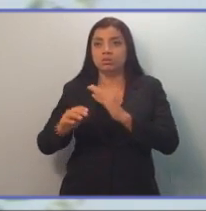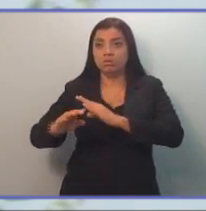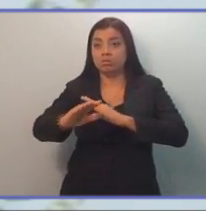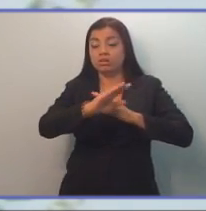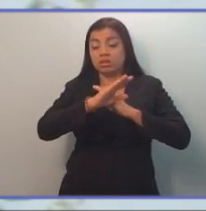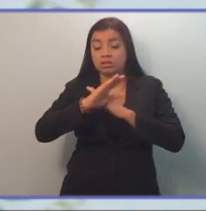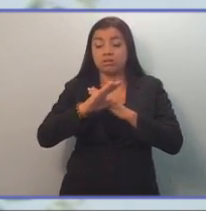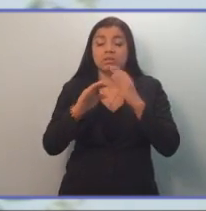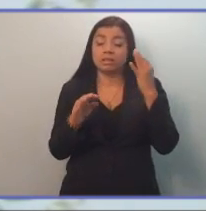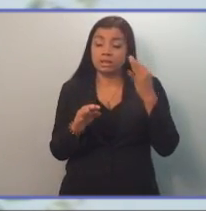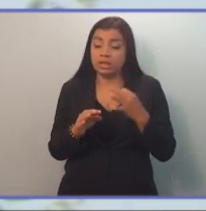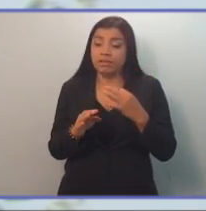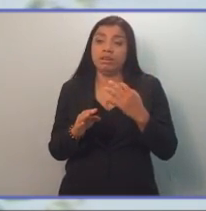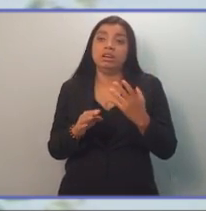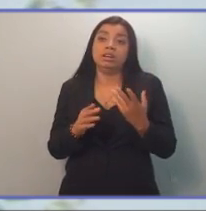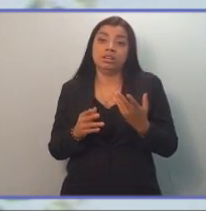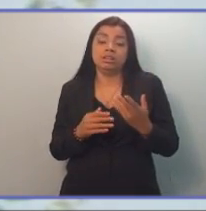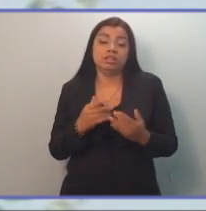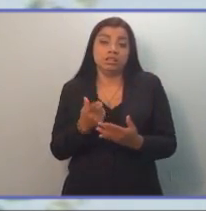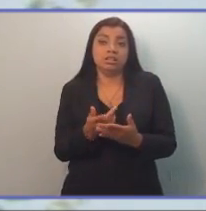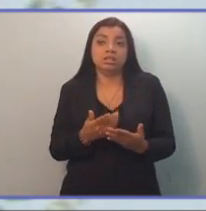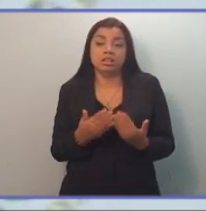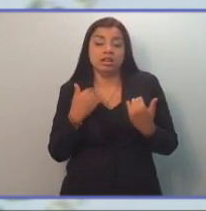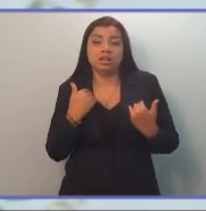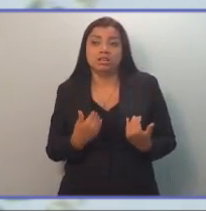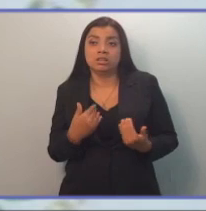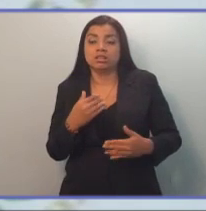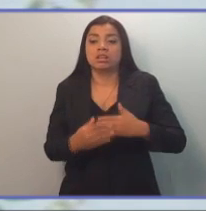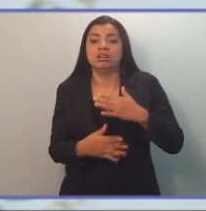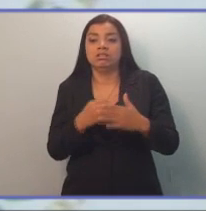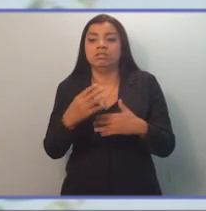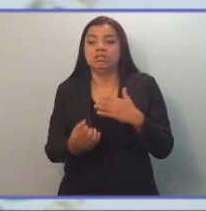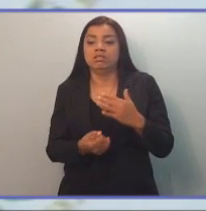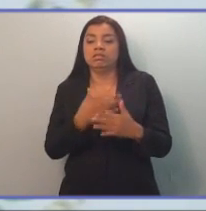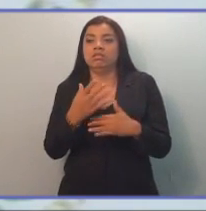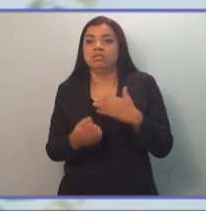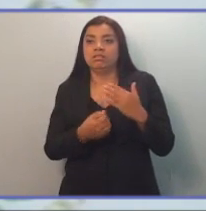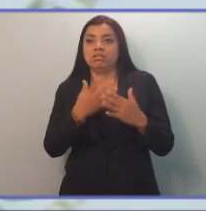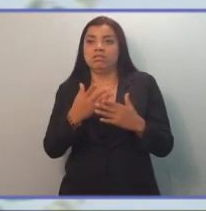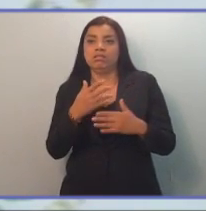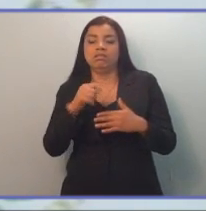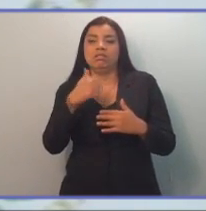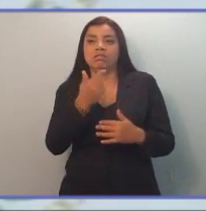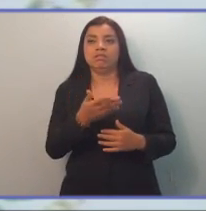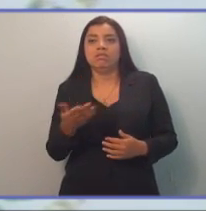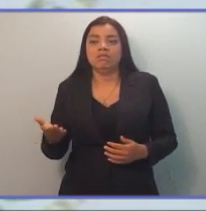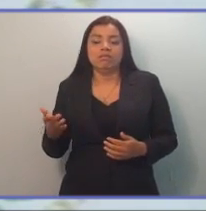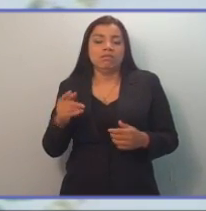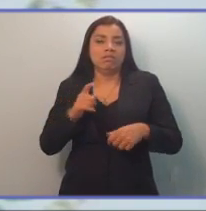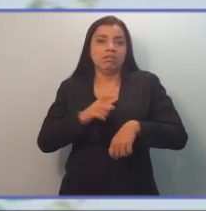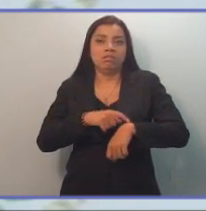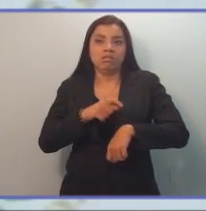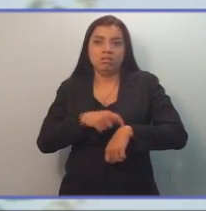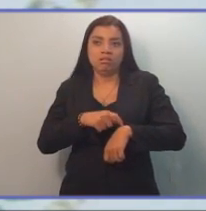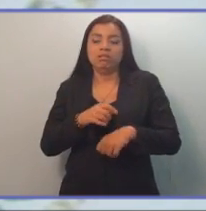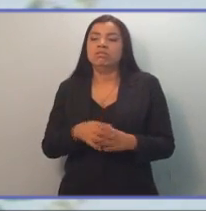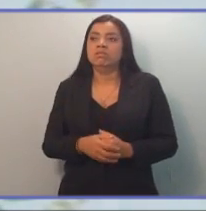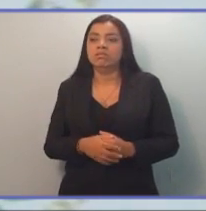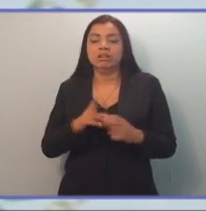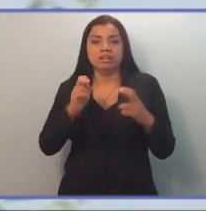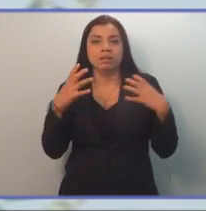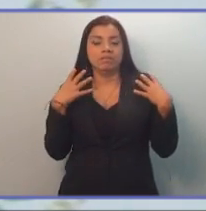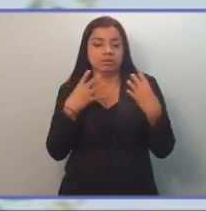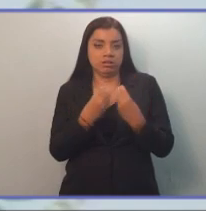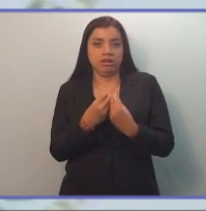que ir dándole la misma a los derechos que vayan a ir apareciendo con el transcurso del tiempo y con el cambio de las realidades sociales.